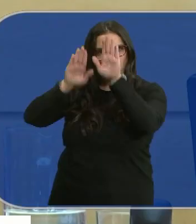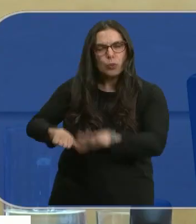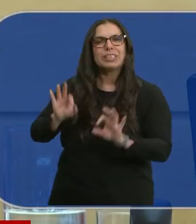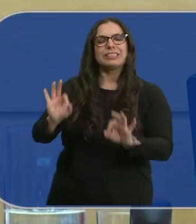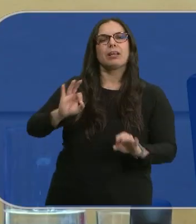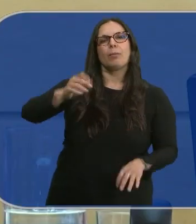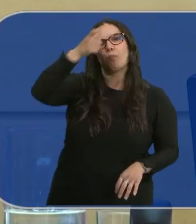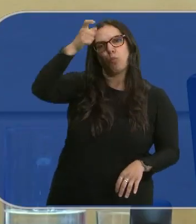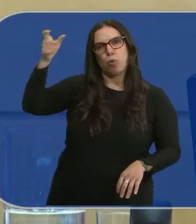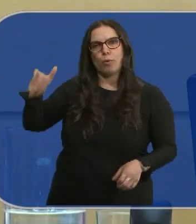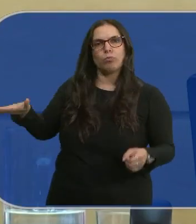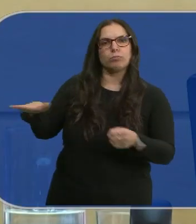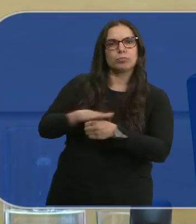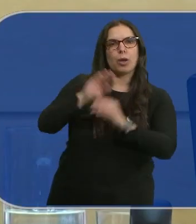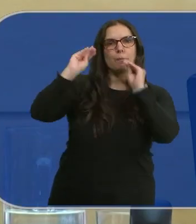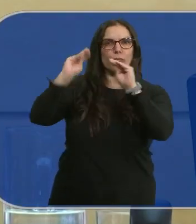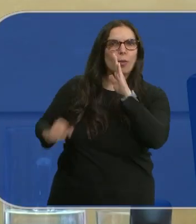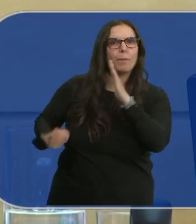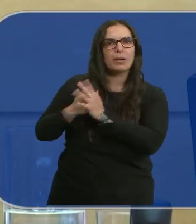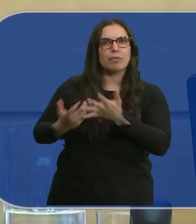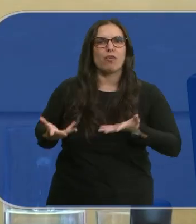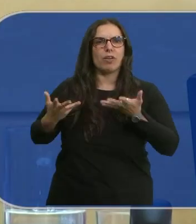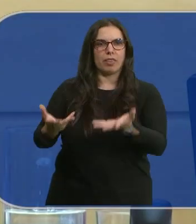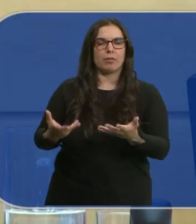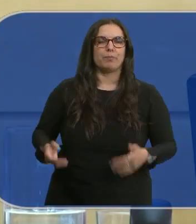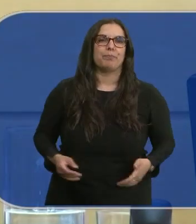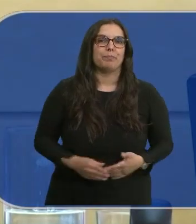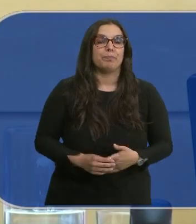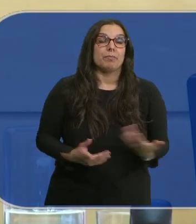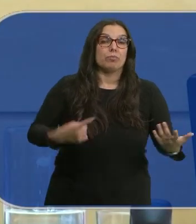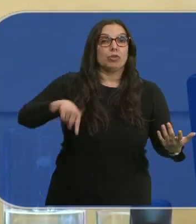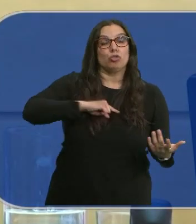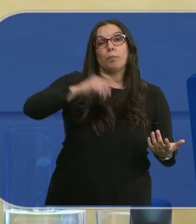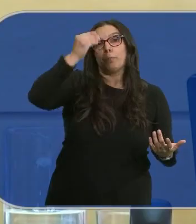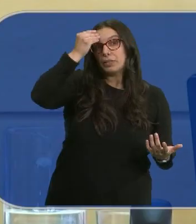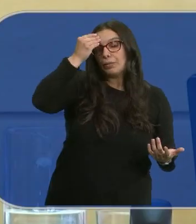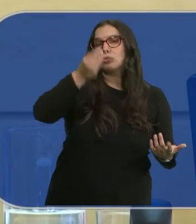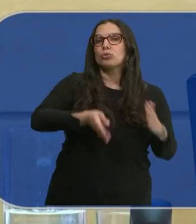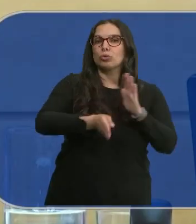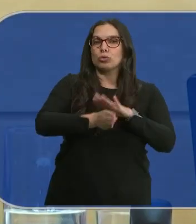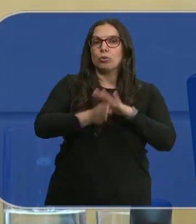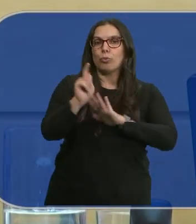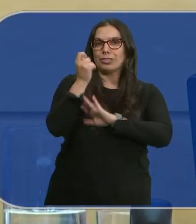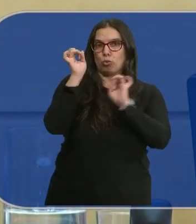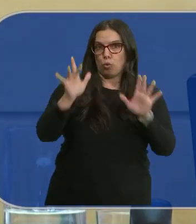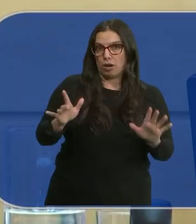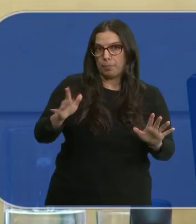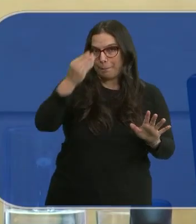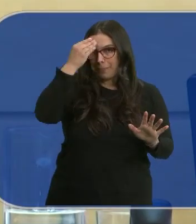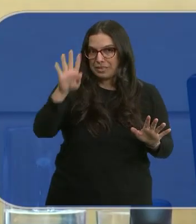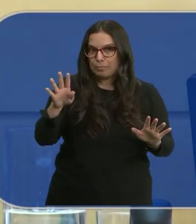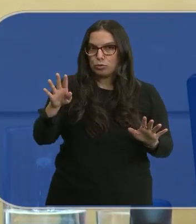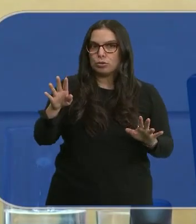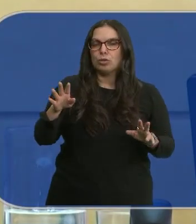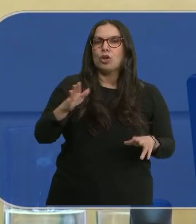rural, completándolo con la máxima formación posible y estancias formativas. Y pensamos que mantendremos el mismo éxito. Ya no